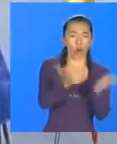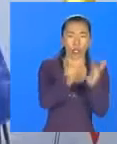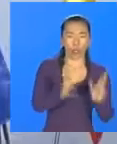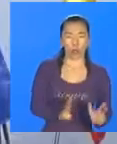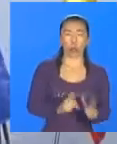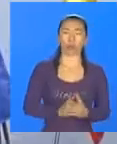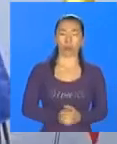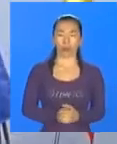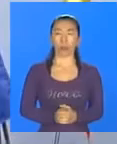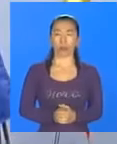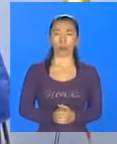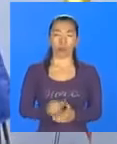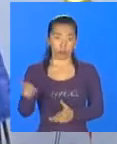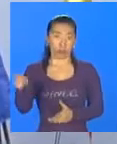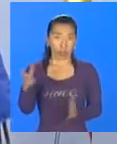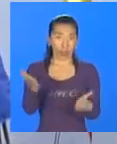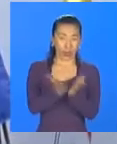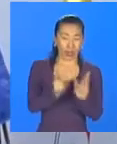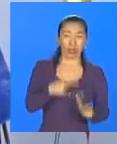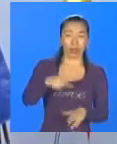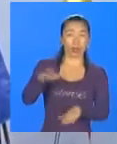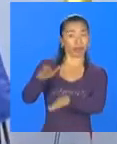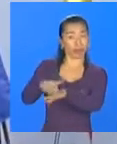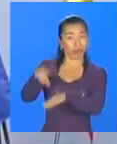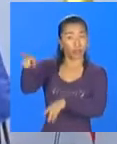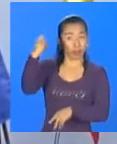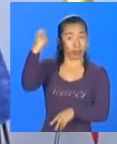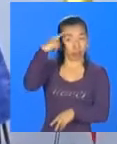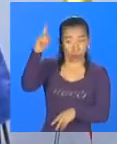organizados. Señalan que el gobierno nacional debe ser consecuente con su